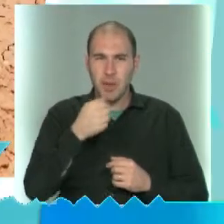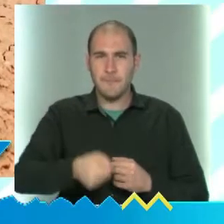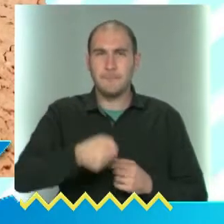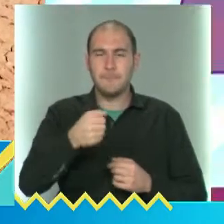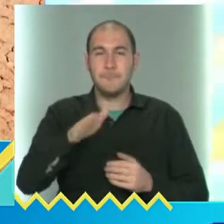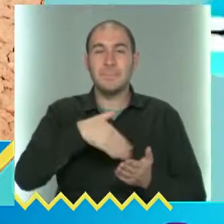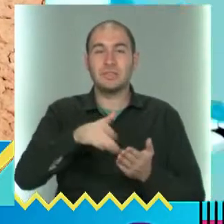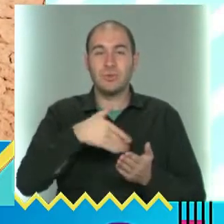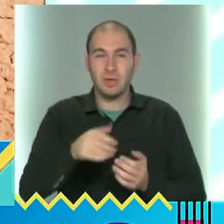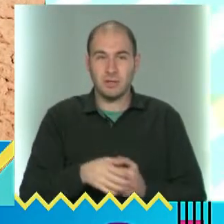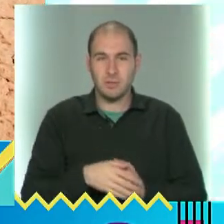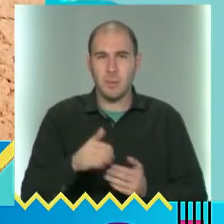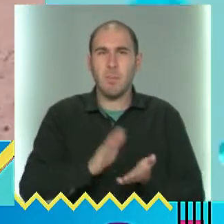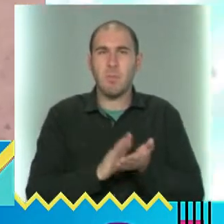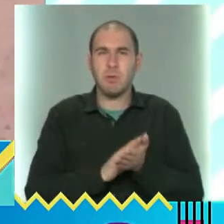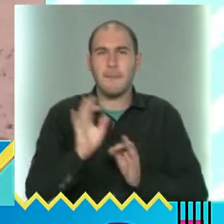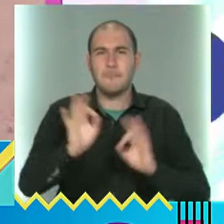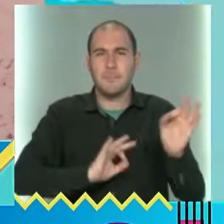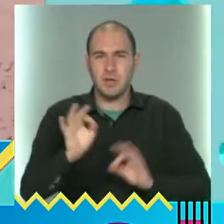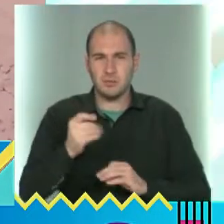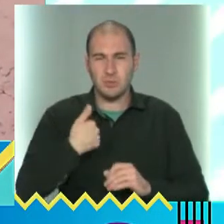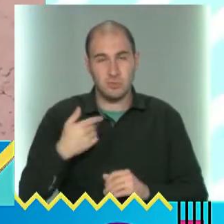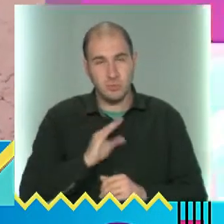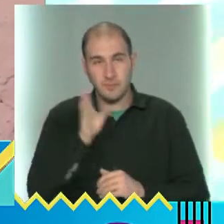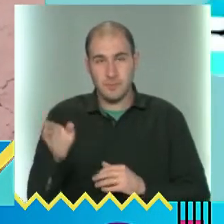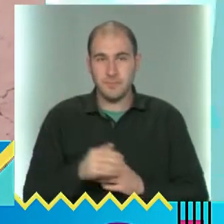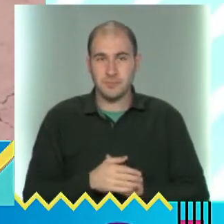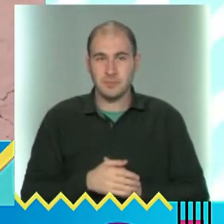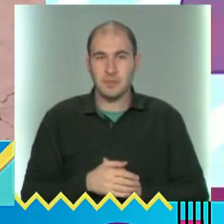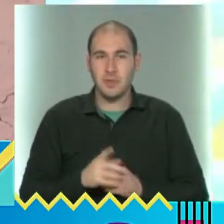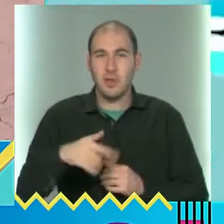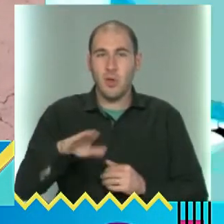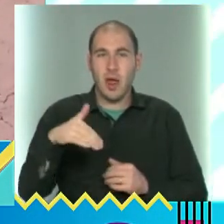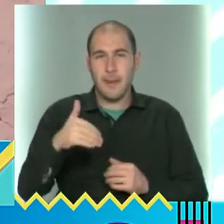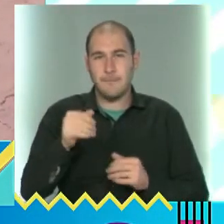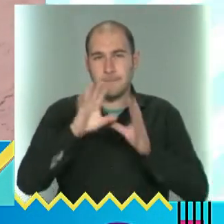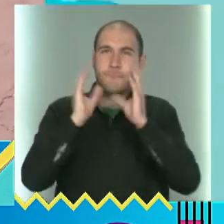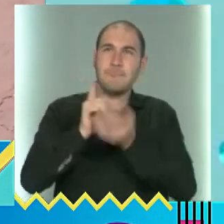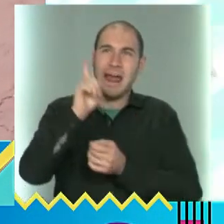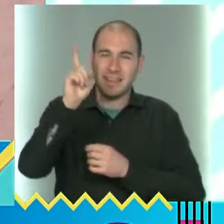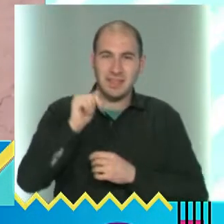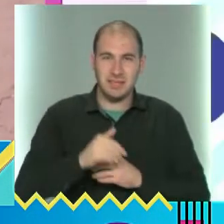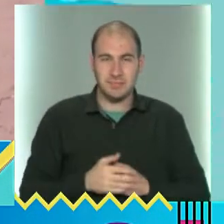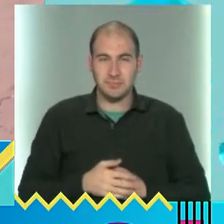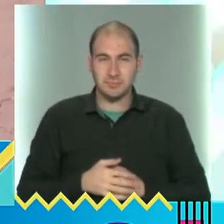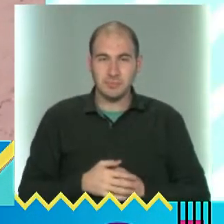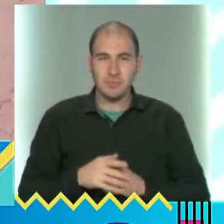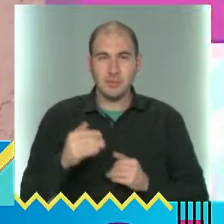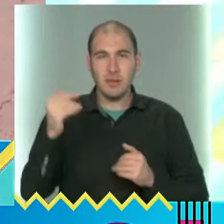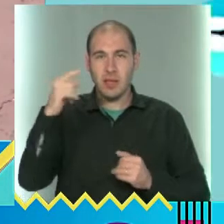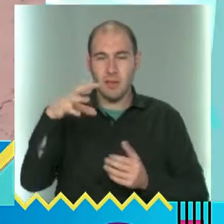pintura a probar como proyecto al lugar donde yo fui, que en DRS, una base marciana, que es donde, bueno, que es una base